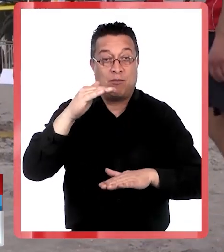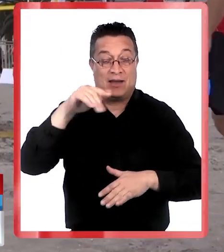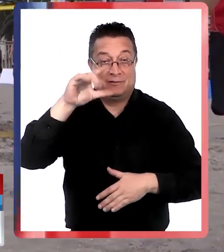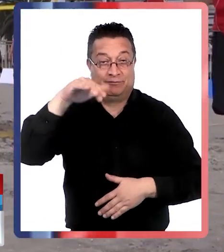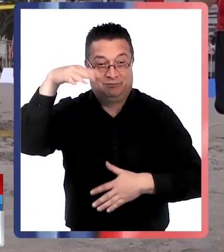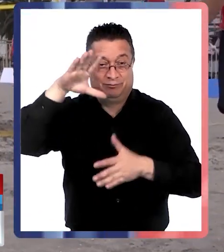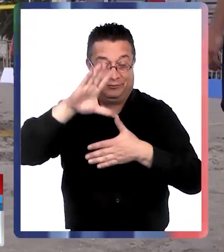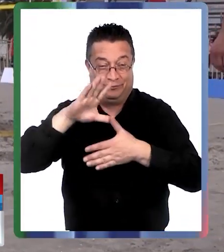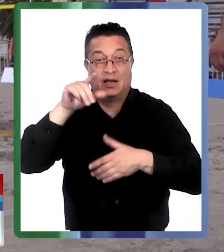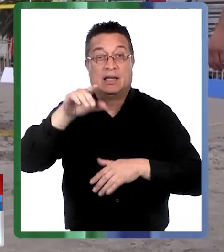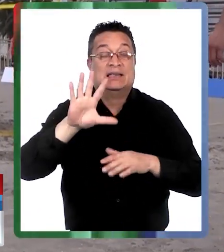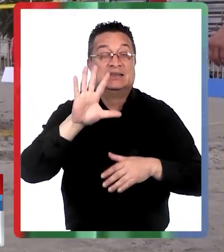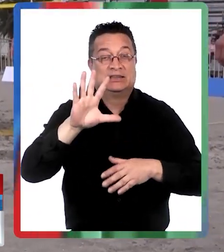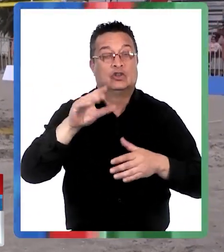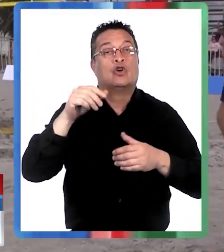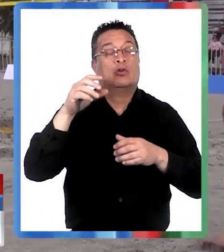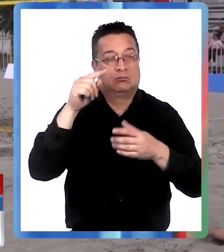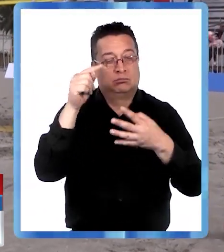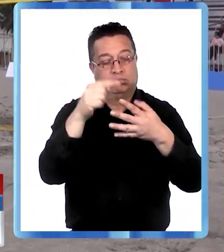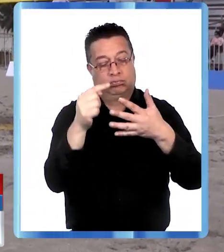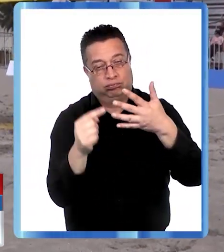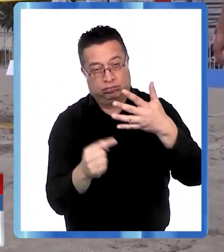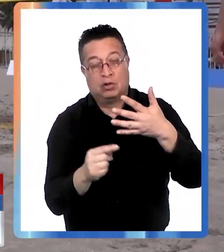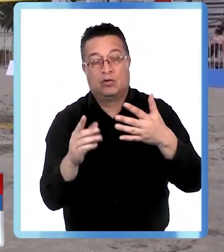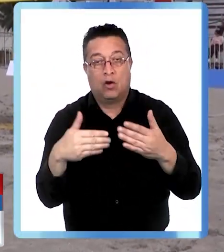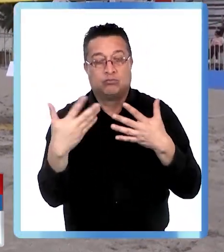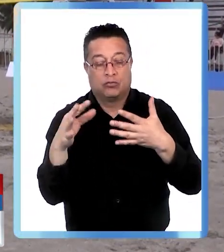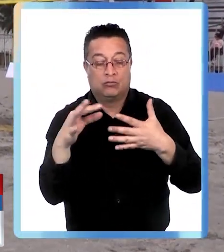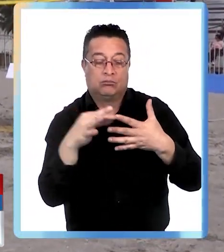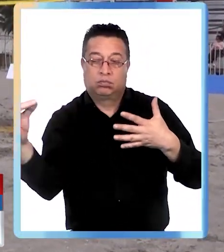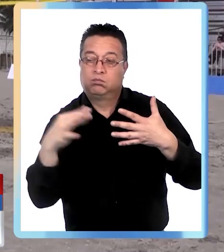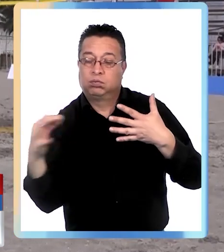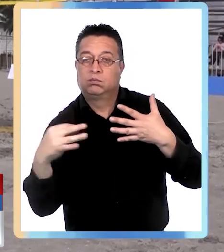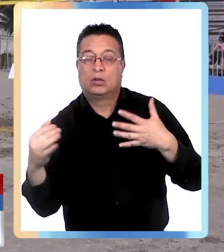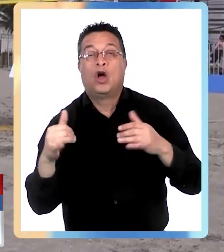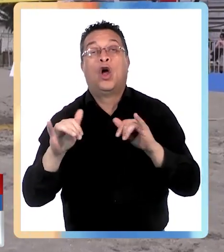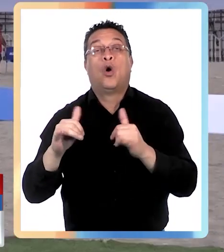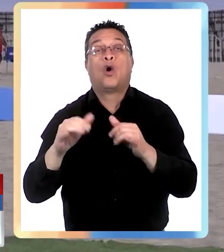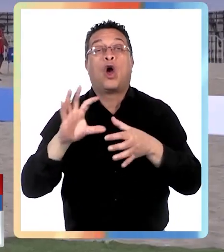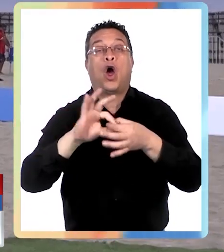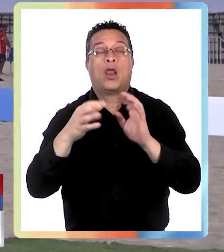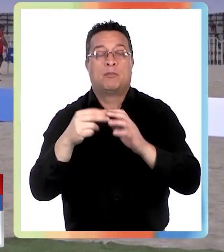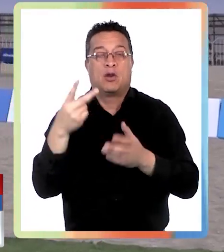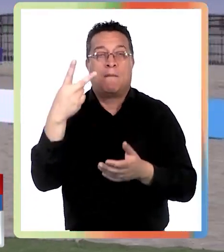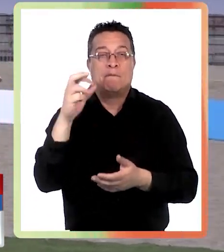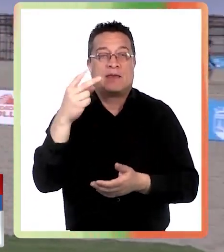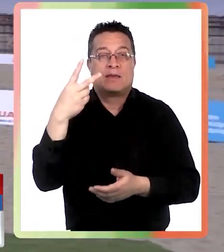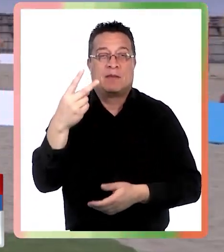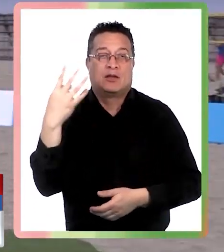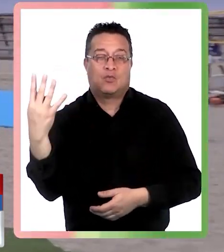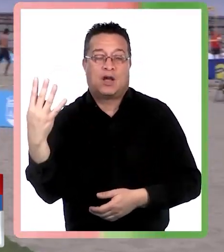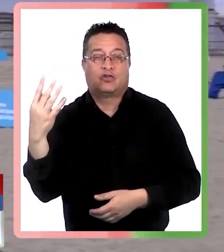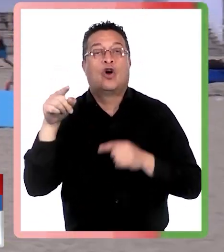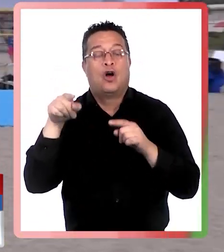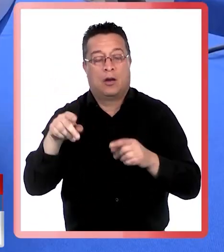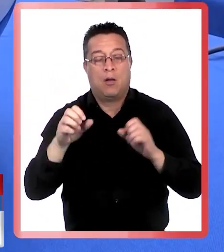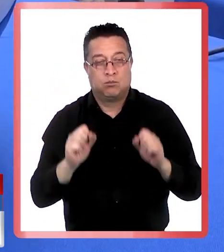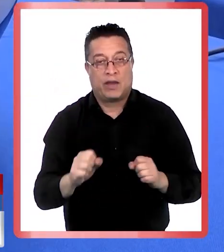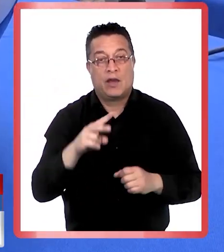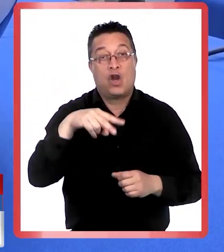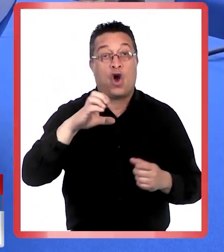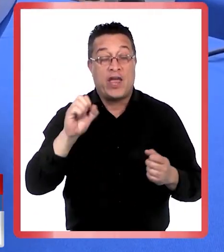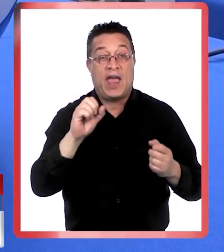los cinco torneos Olímpicos continentales que otorgan cupos a los juegos 2024 posibilidad que tendrán Noé